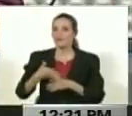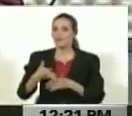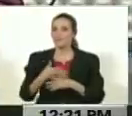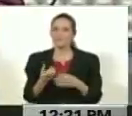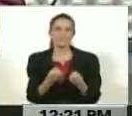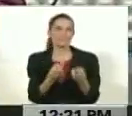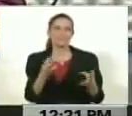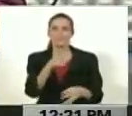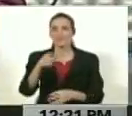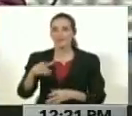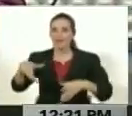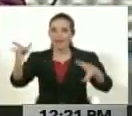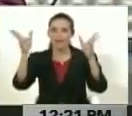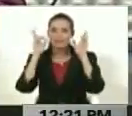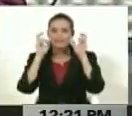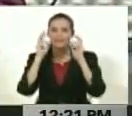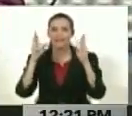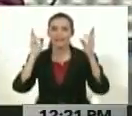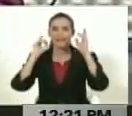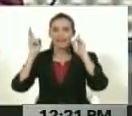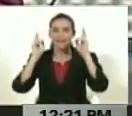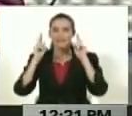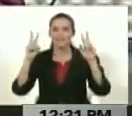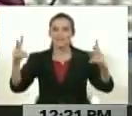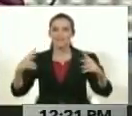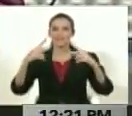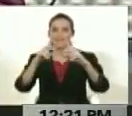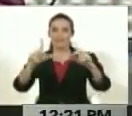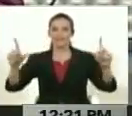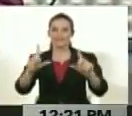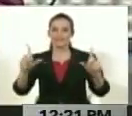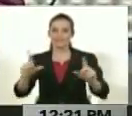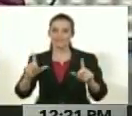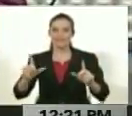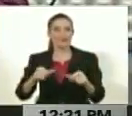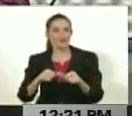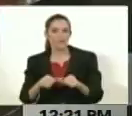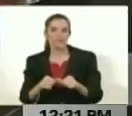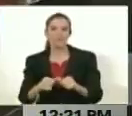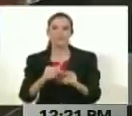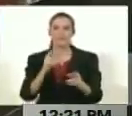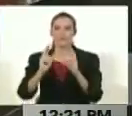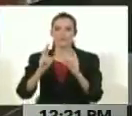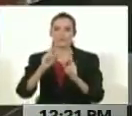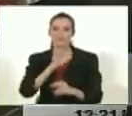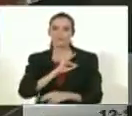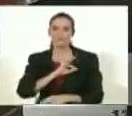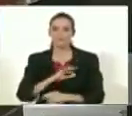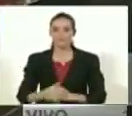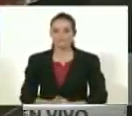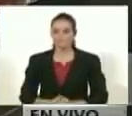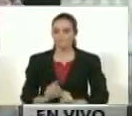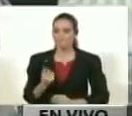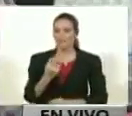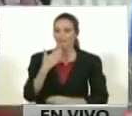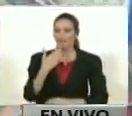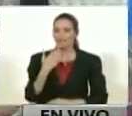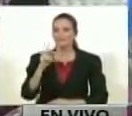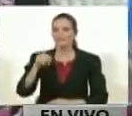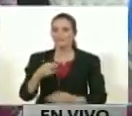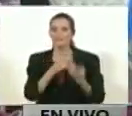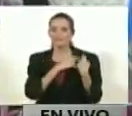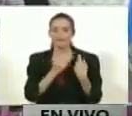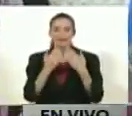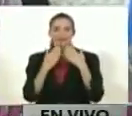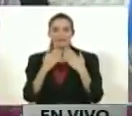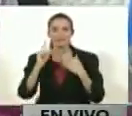tanta gente que nos escucha por radio, que nos ve por televisión, que nos sigue por redes sociales? Bueno, primero que nada, gracias a usted por esa responsabilidad, presidente.